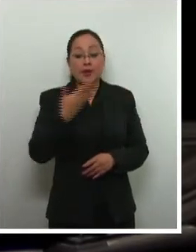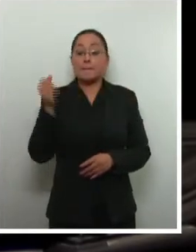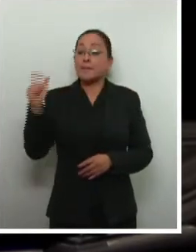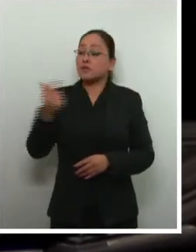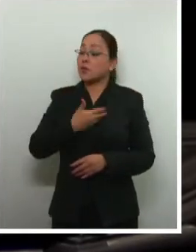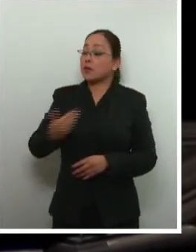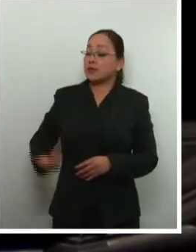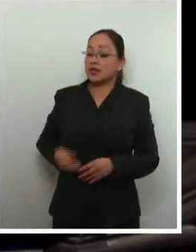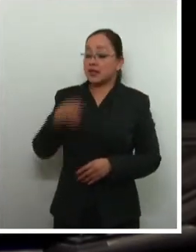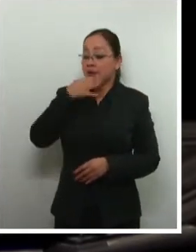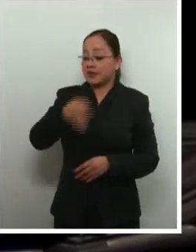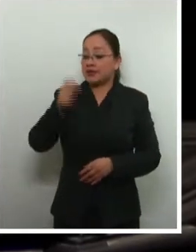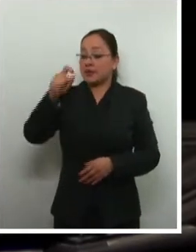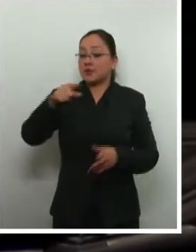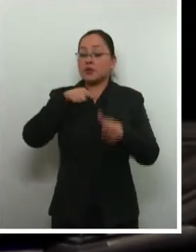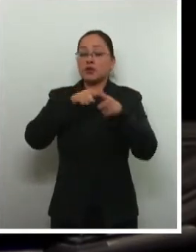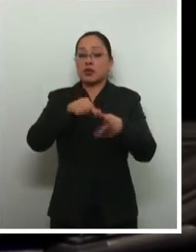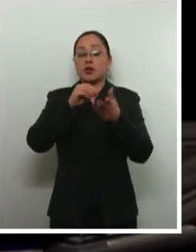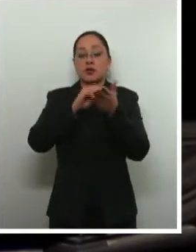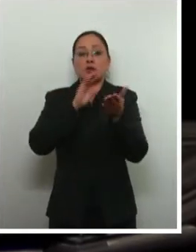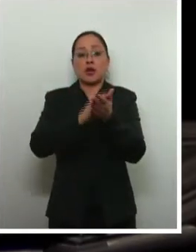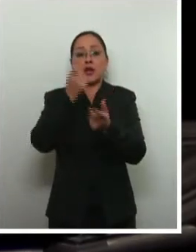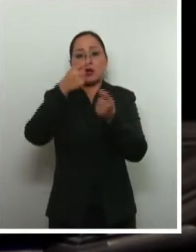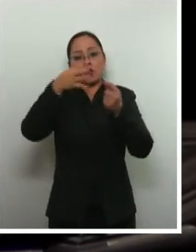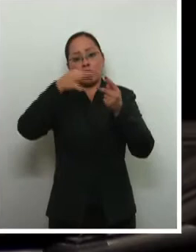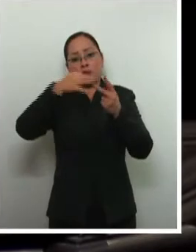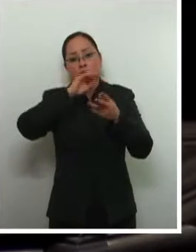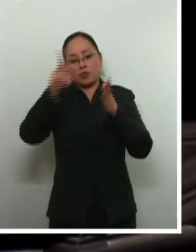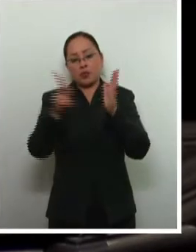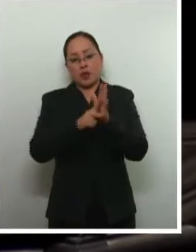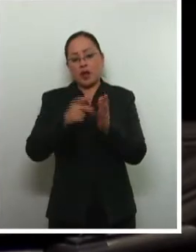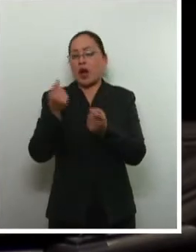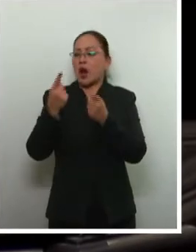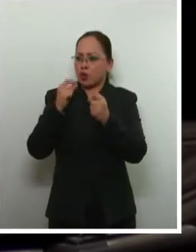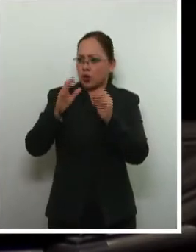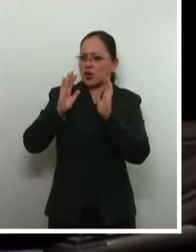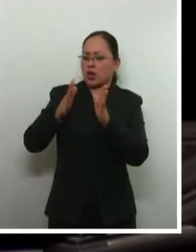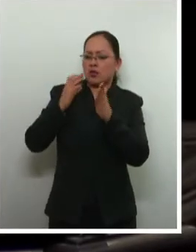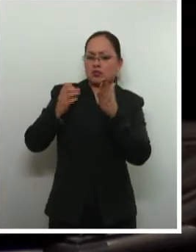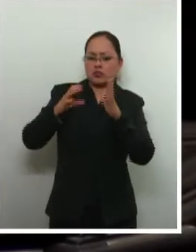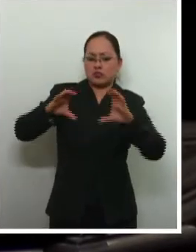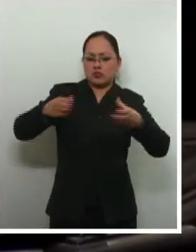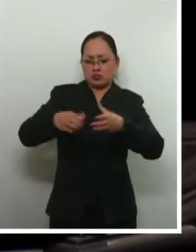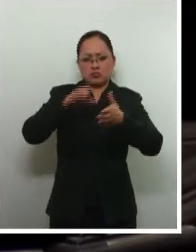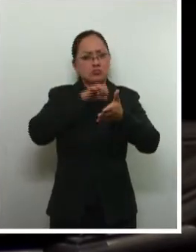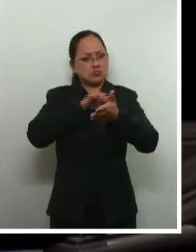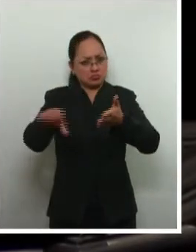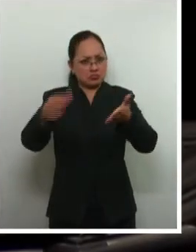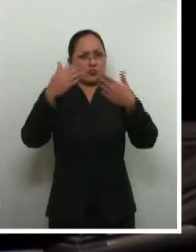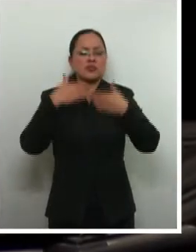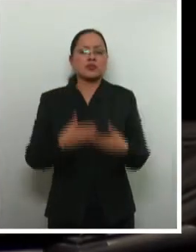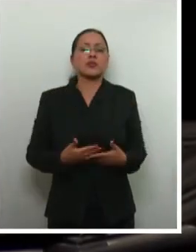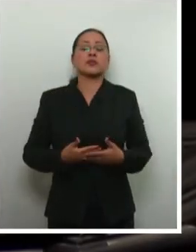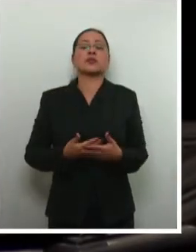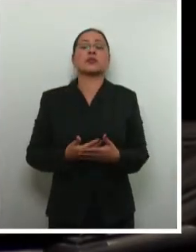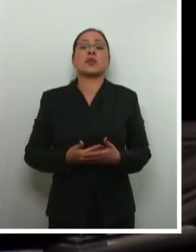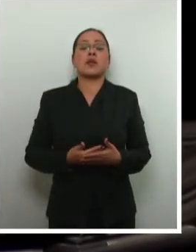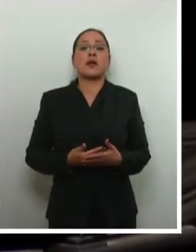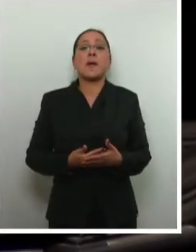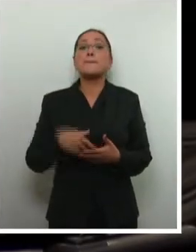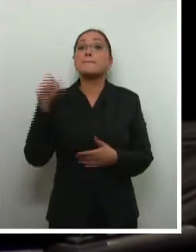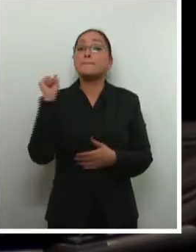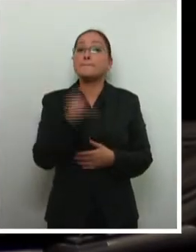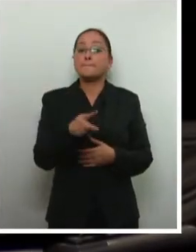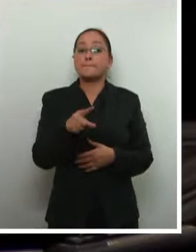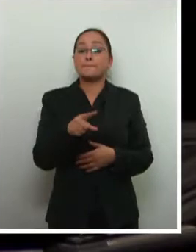presidente, se mantuvieron algunas reservas, aunque algunas también fueron retiradas,